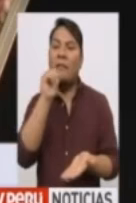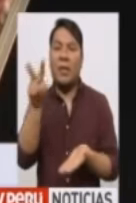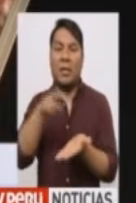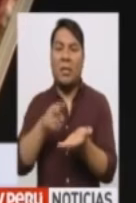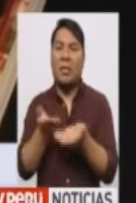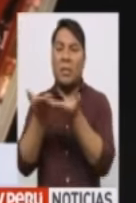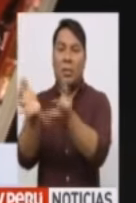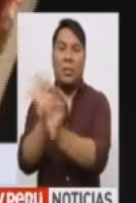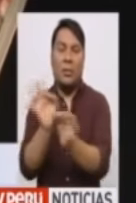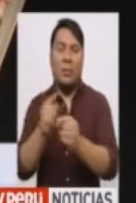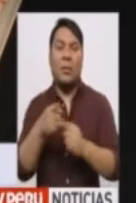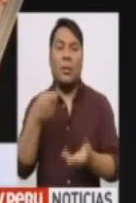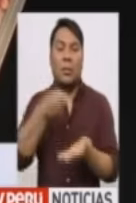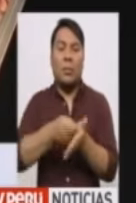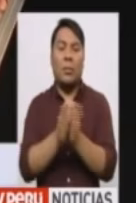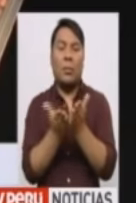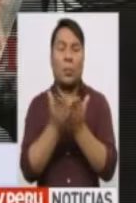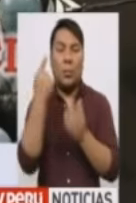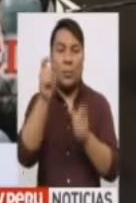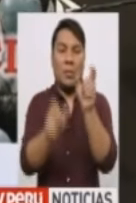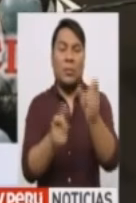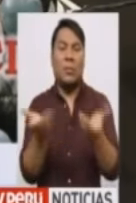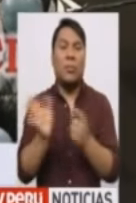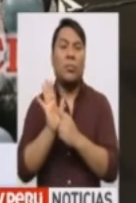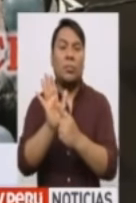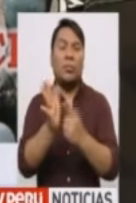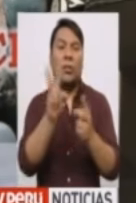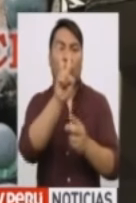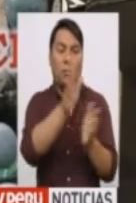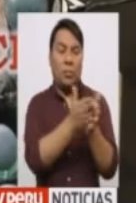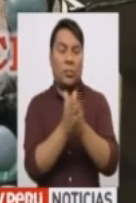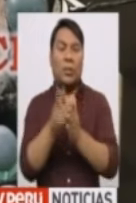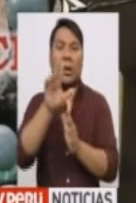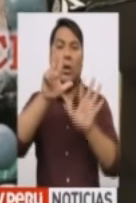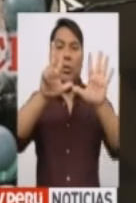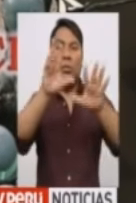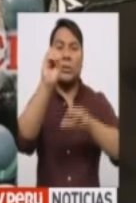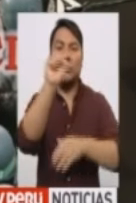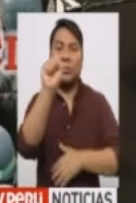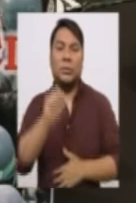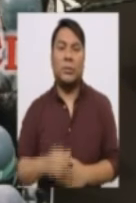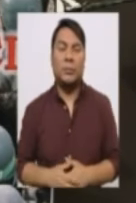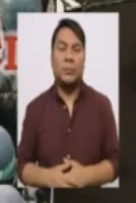Fujimori. El precio de venta al público de los dos tomos es de 80 soles.